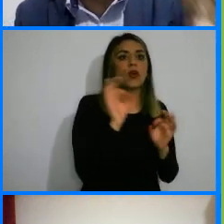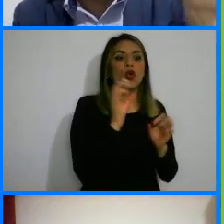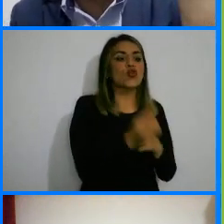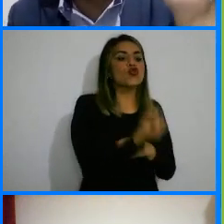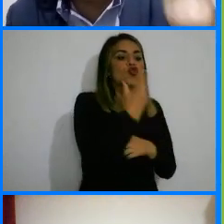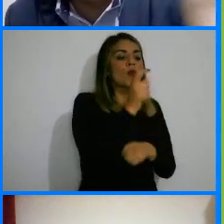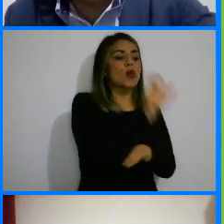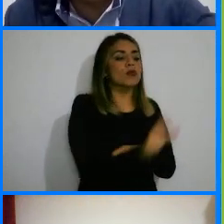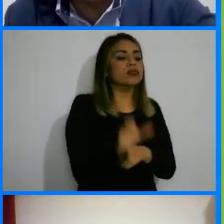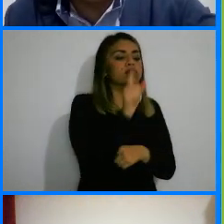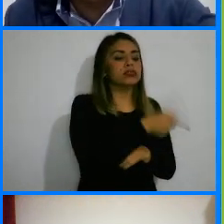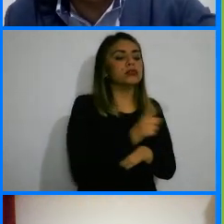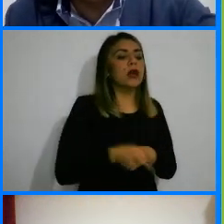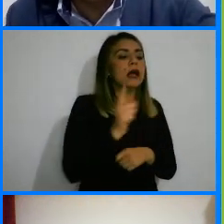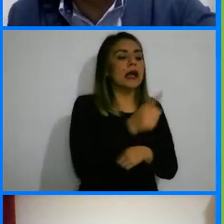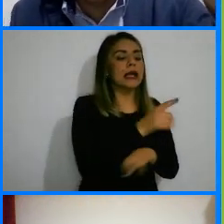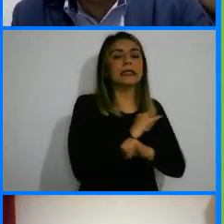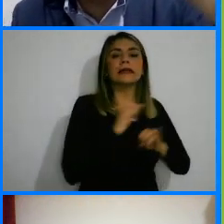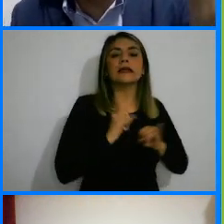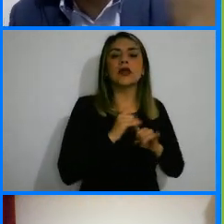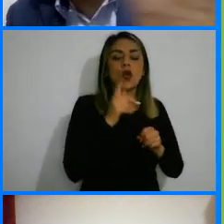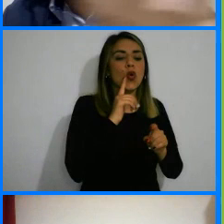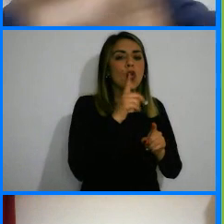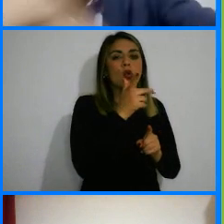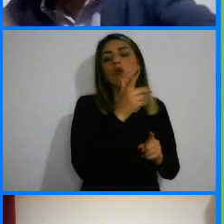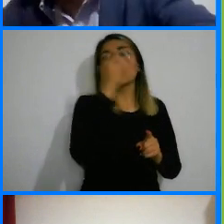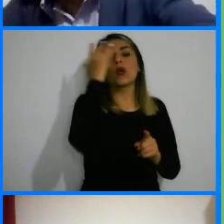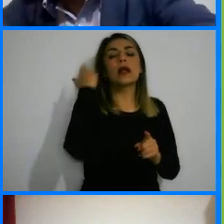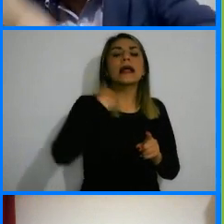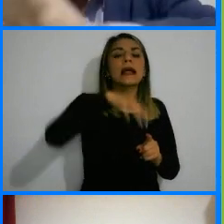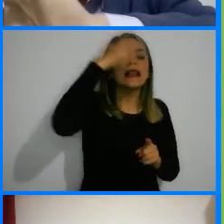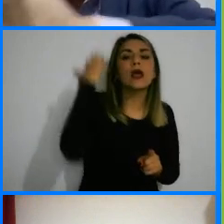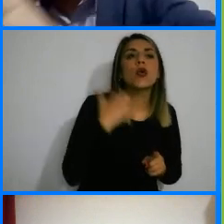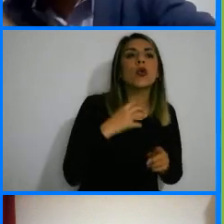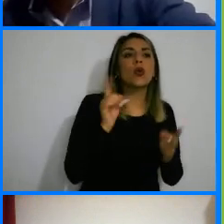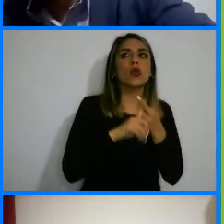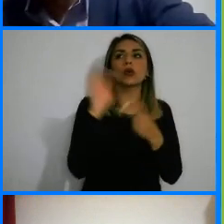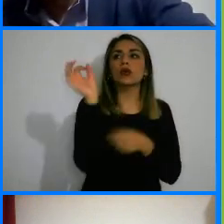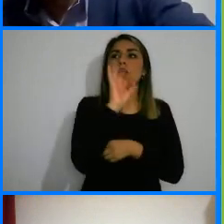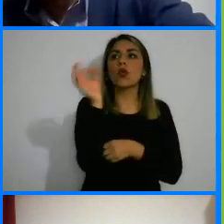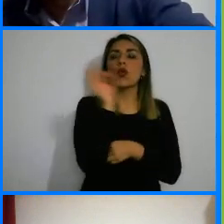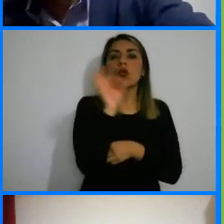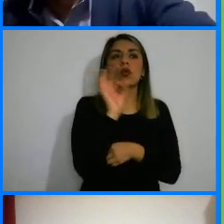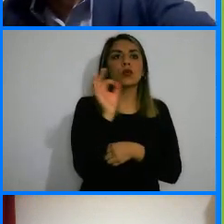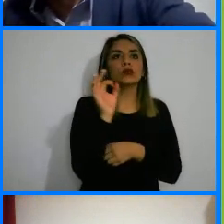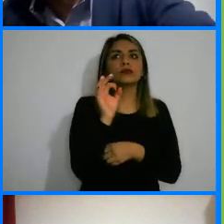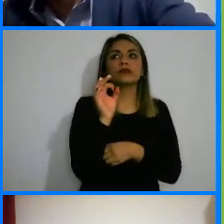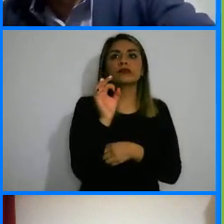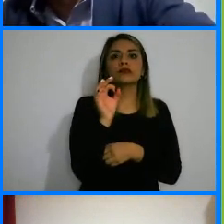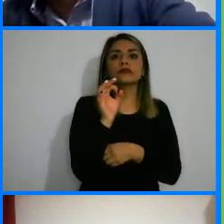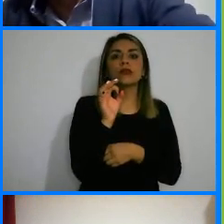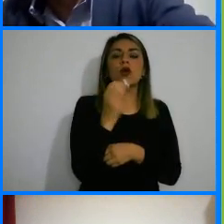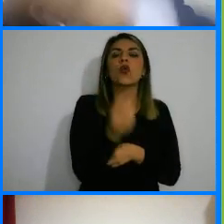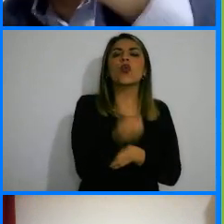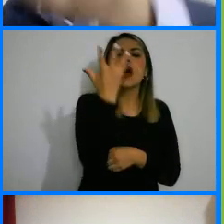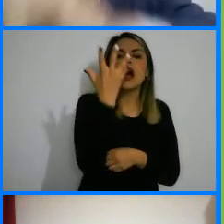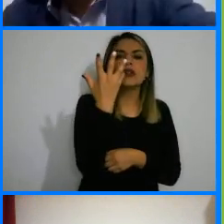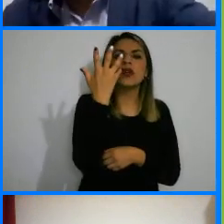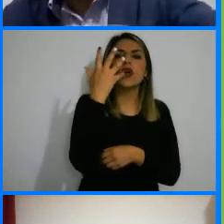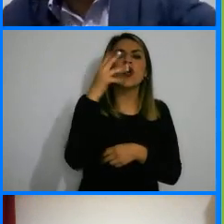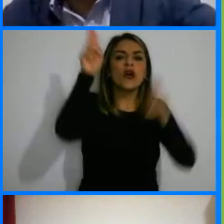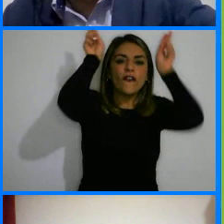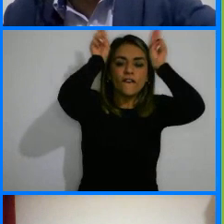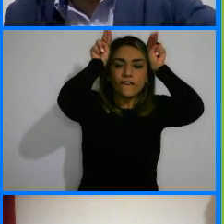individuos el individuo leones, o hablo de número de individuos de